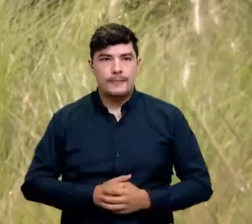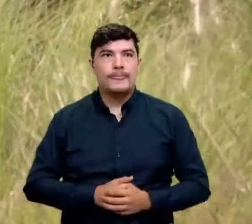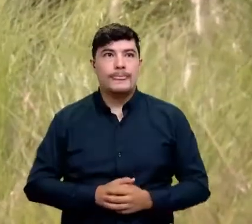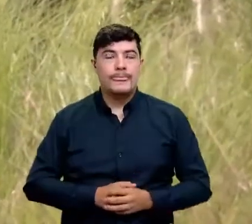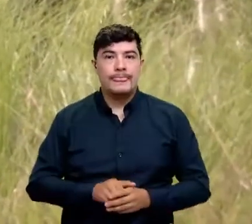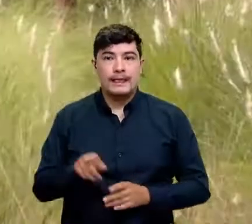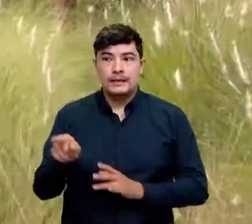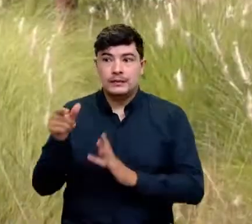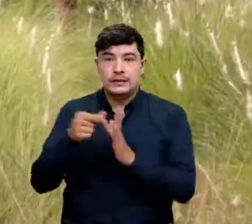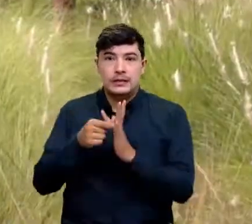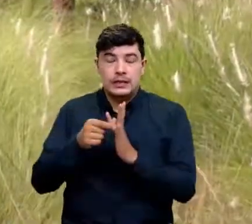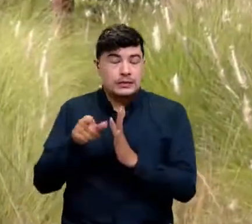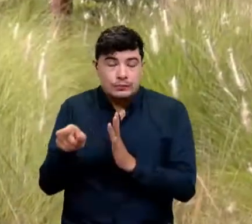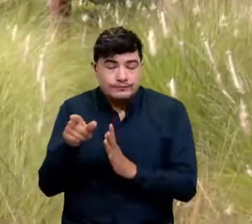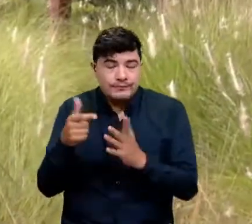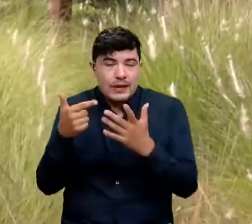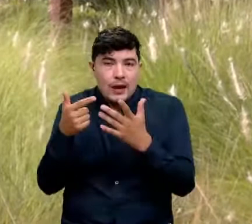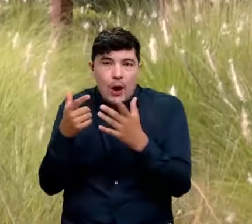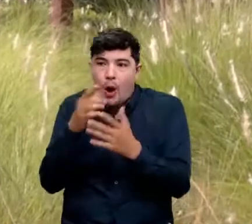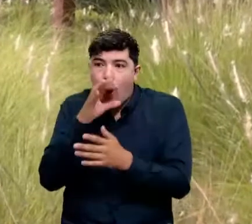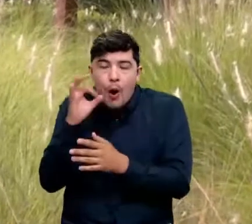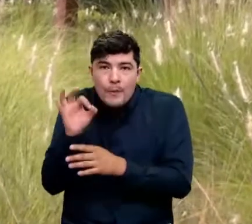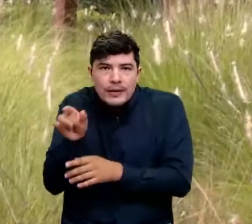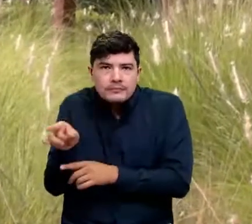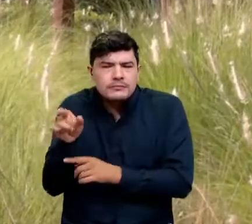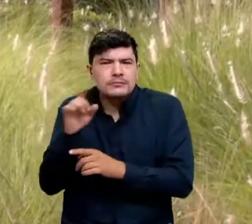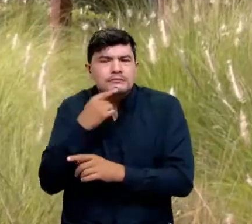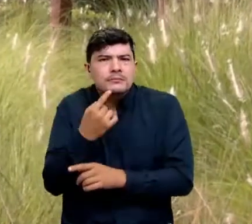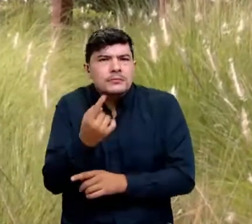de manera misteriosa, asegura que lo más